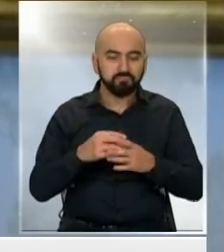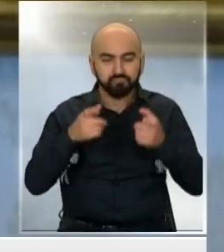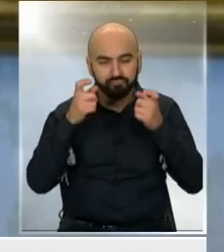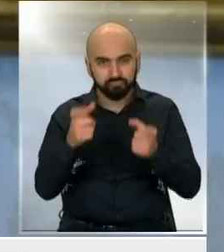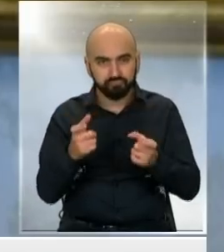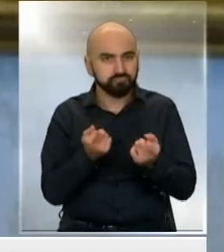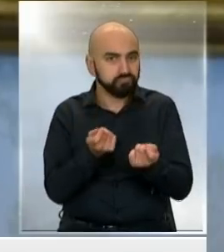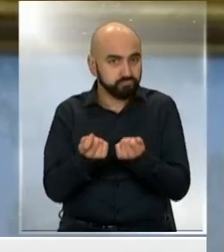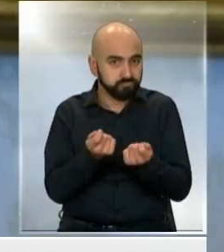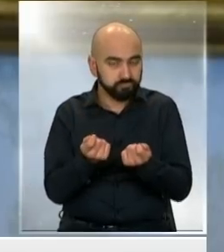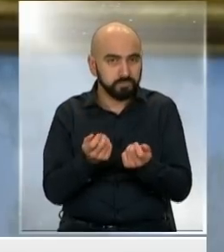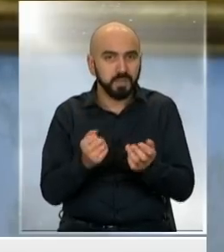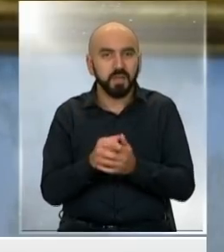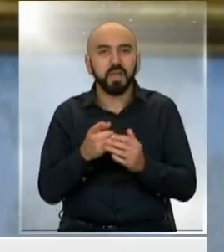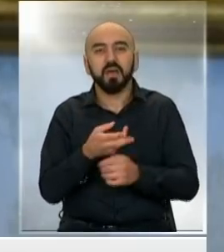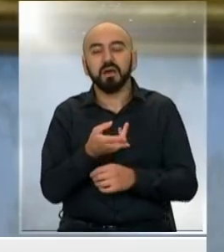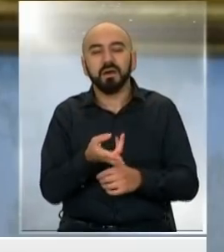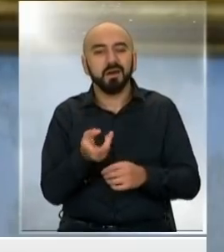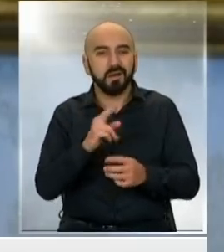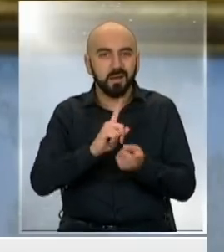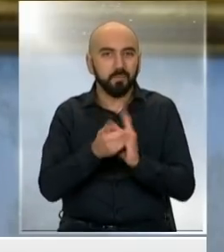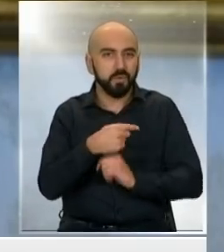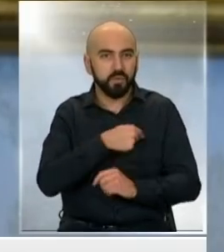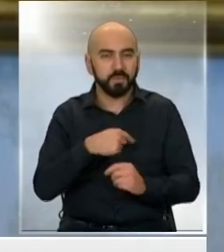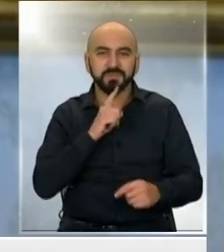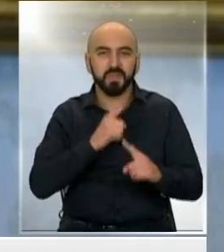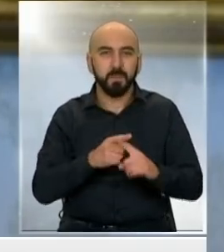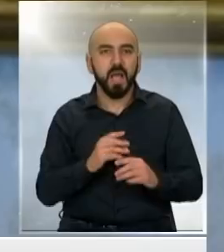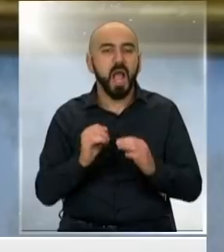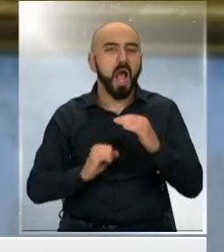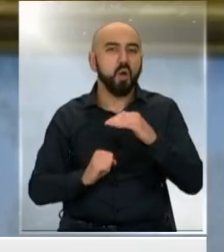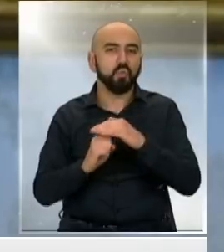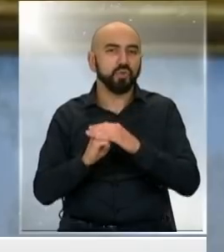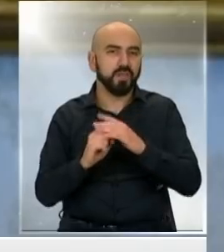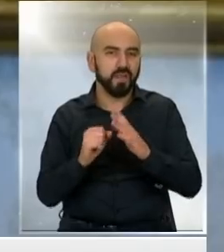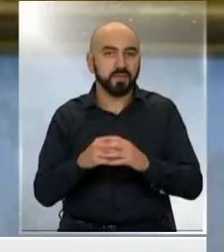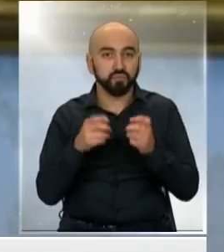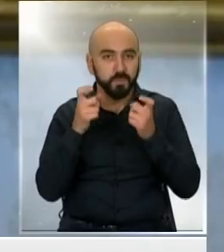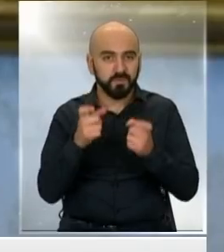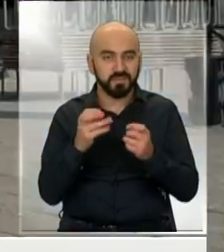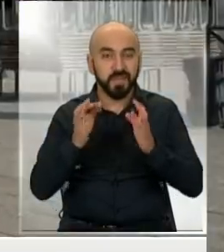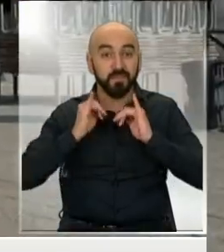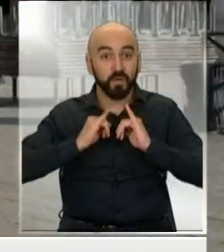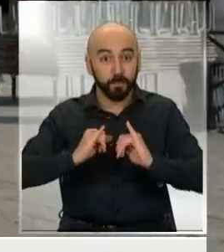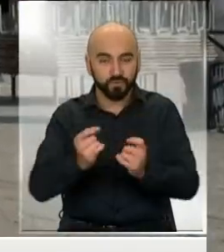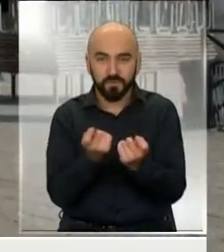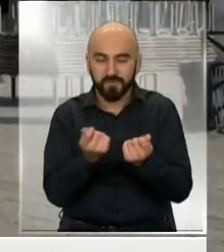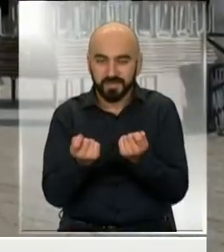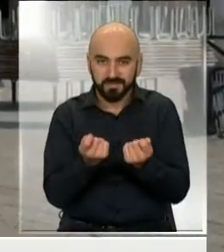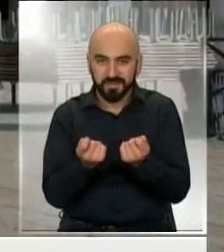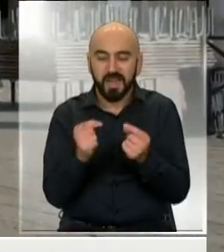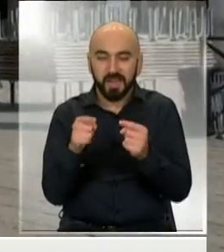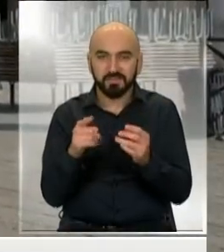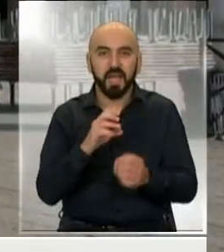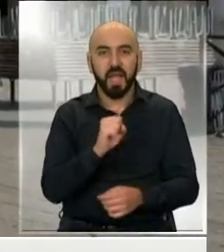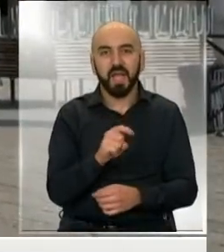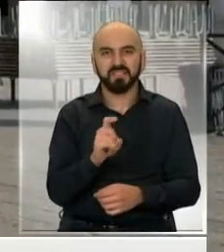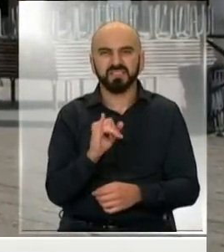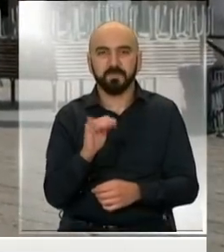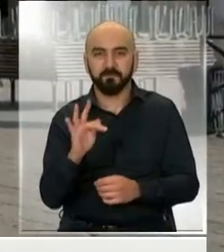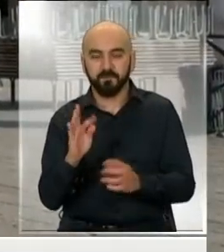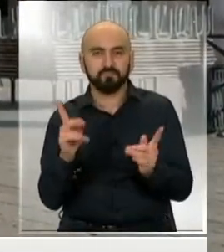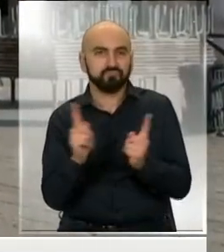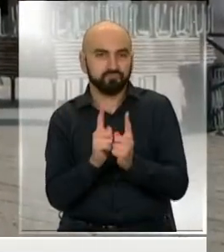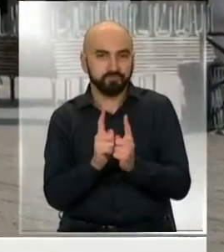Financiera, que fue rebautizada como Autoridad Supervisora y de Información Financiera. Francisco busca